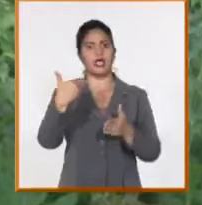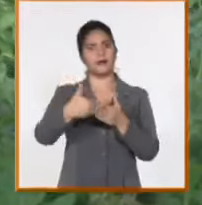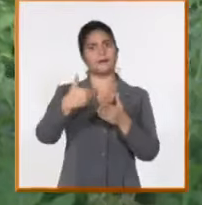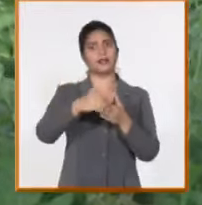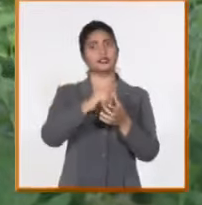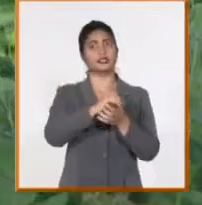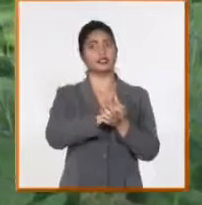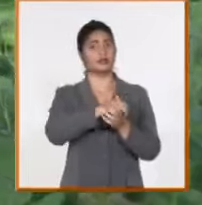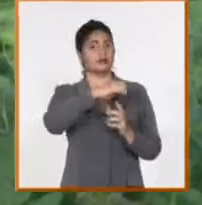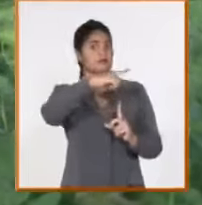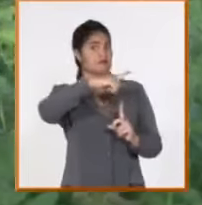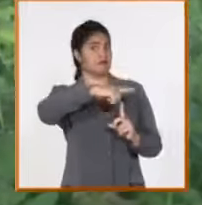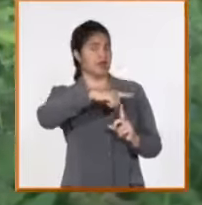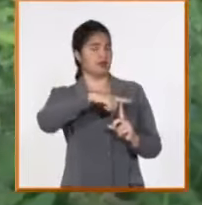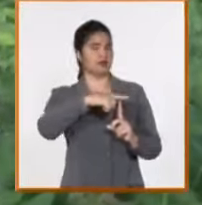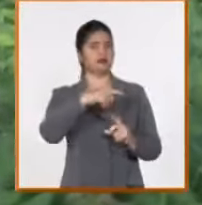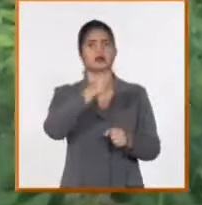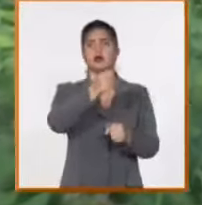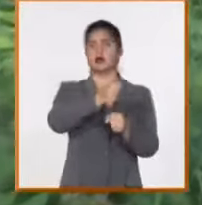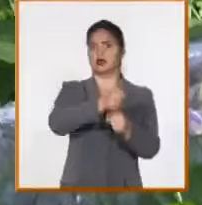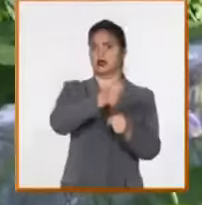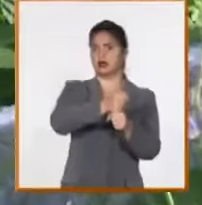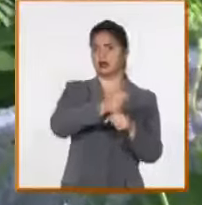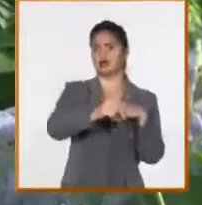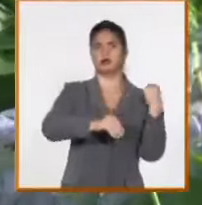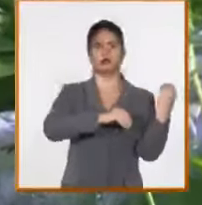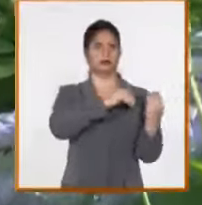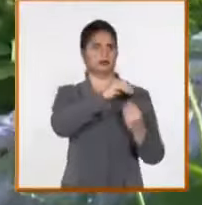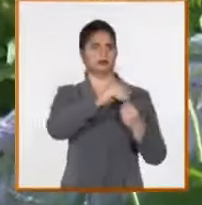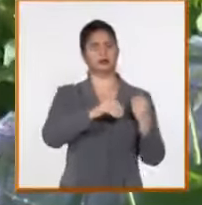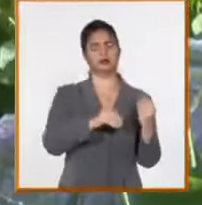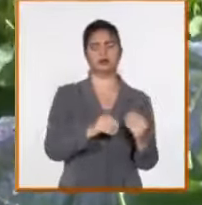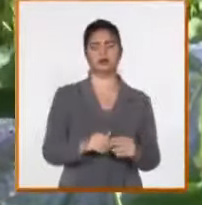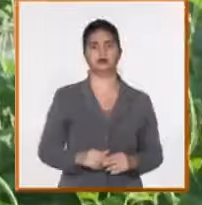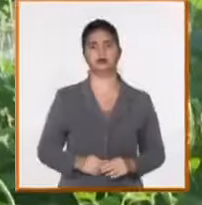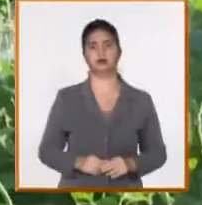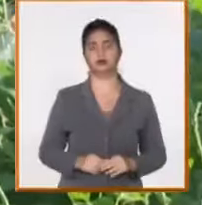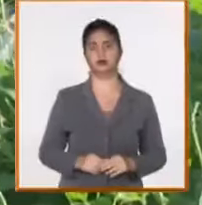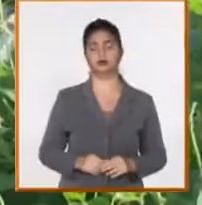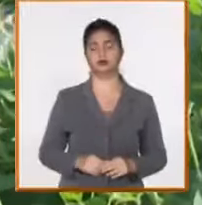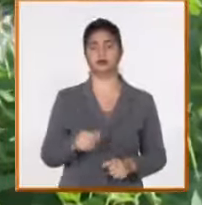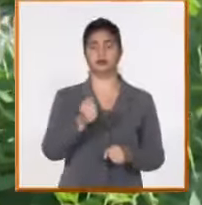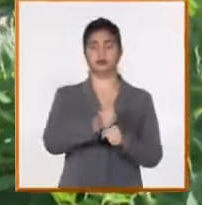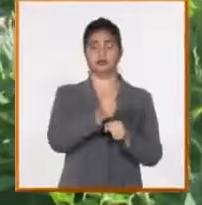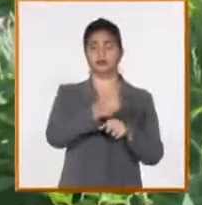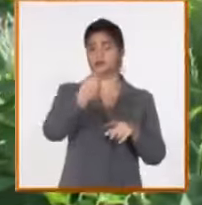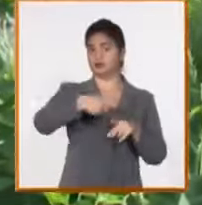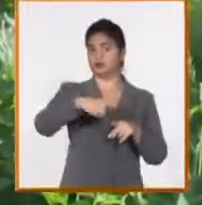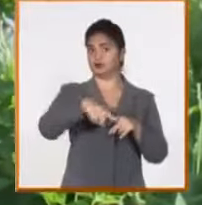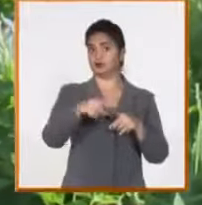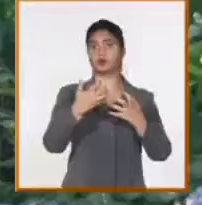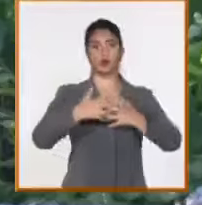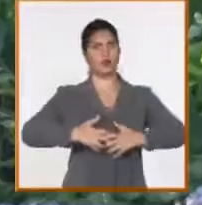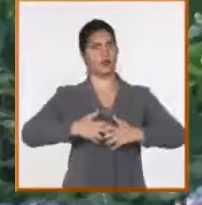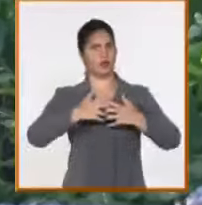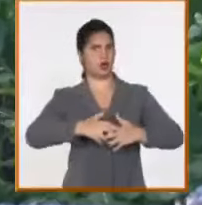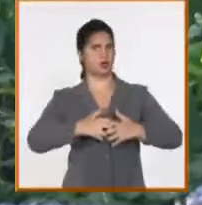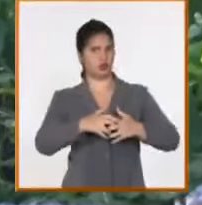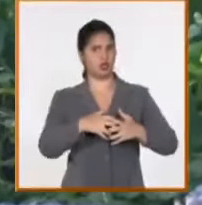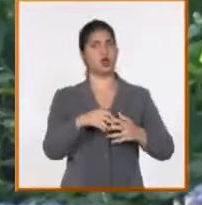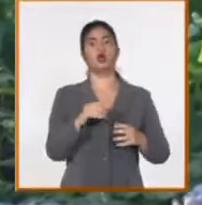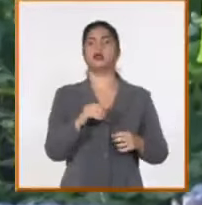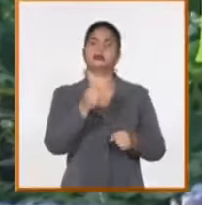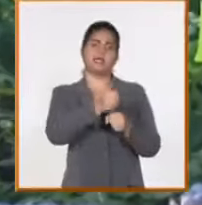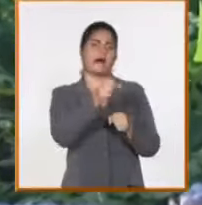matanzas incorpora a su rutina el cambio de labor la intermitencia con la materia prima se revierte en producción de las áreas cultivables